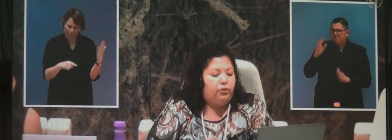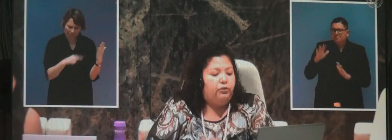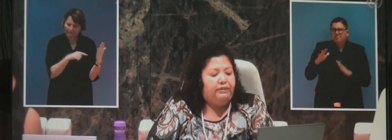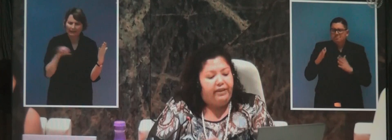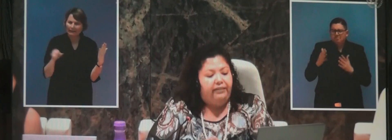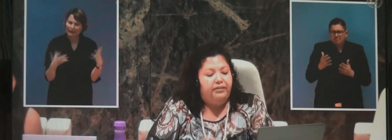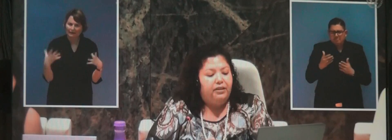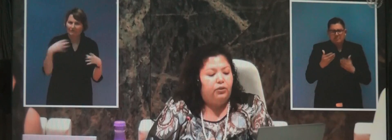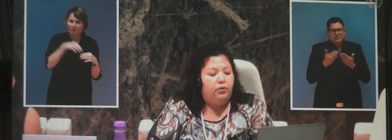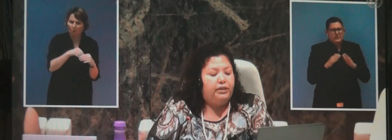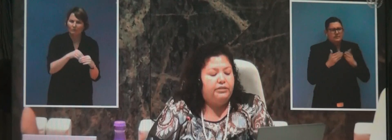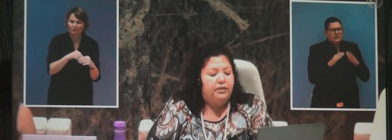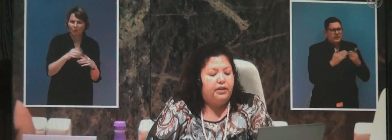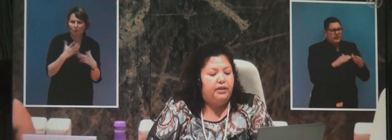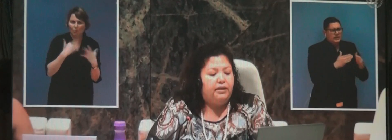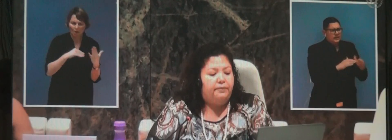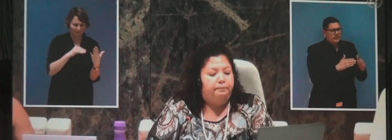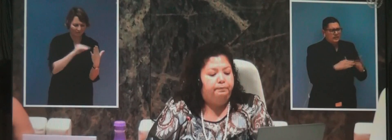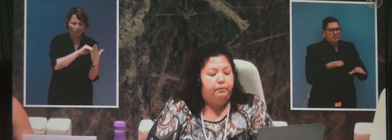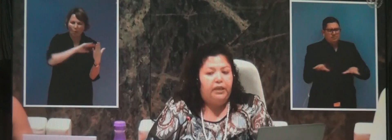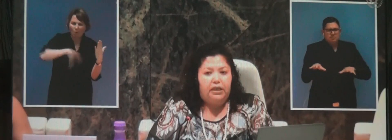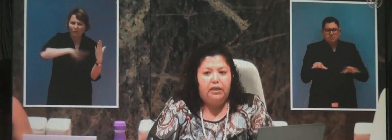los diferentes sectores